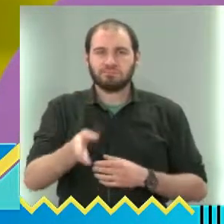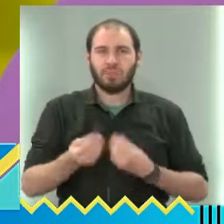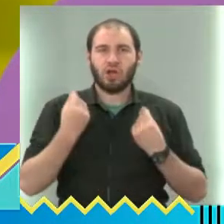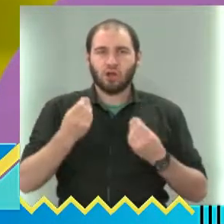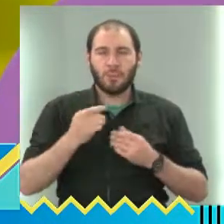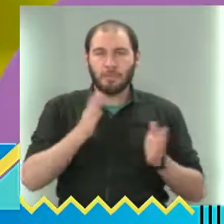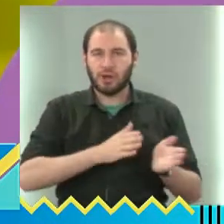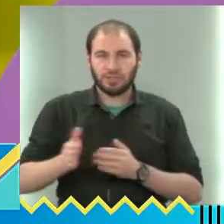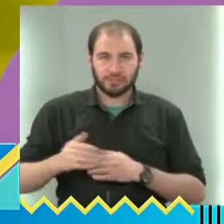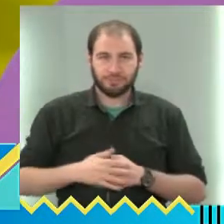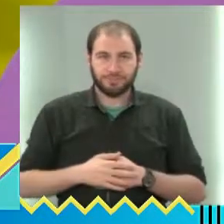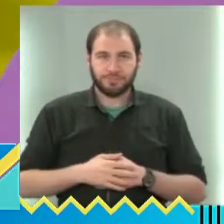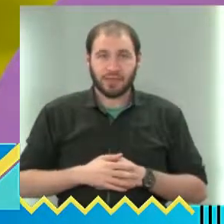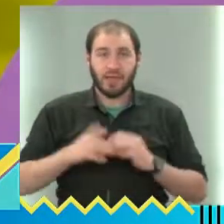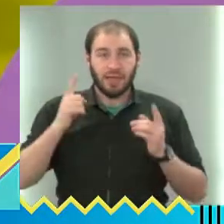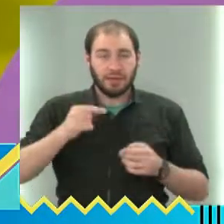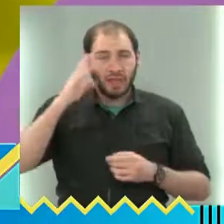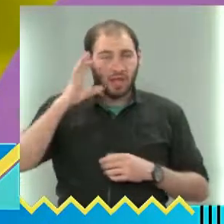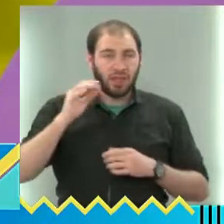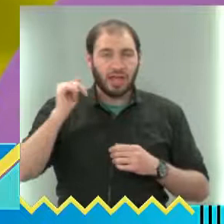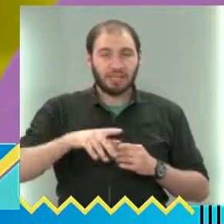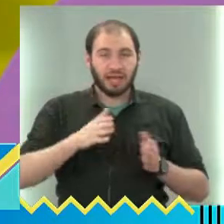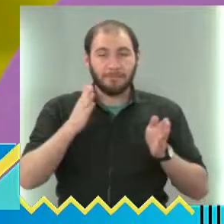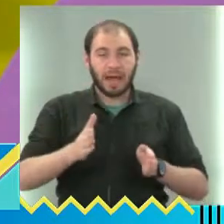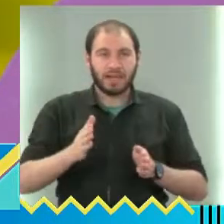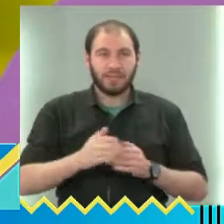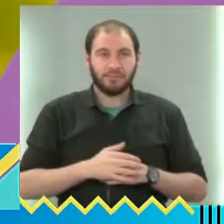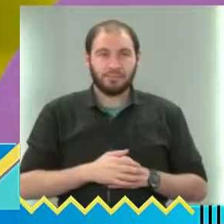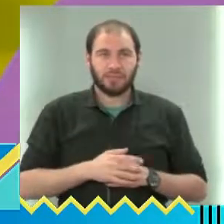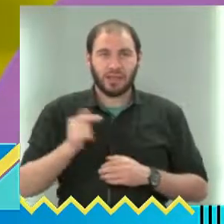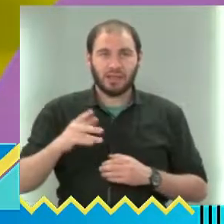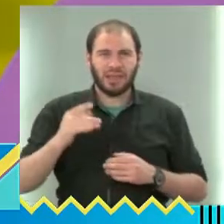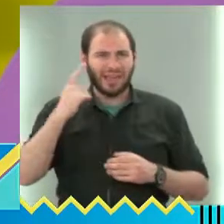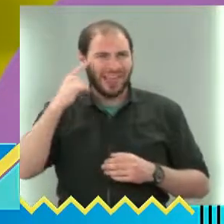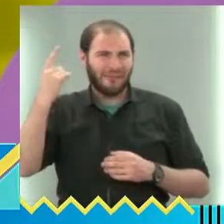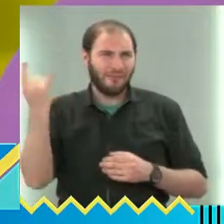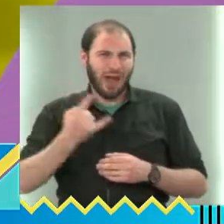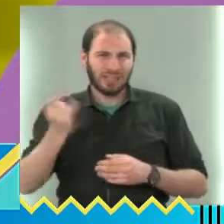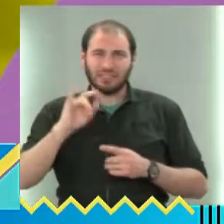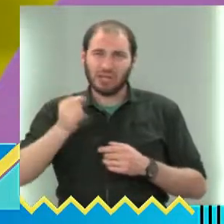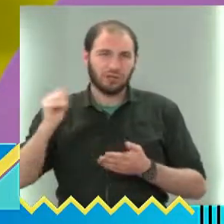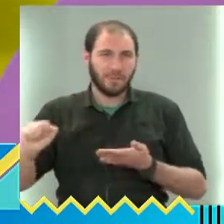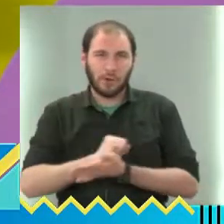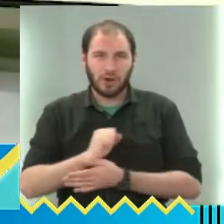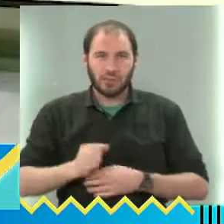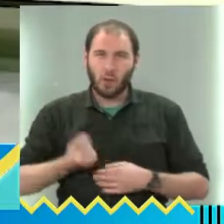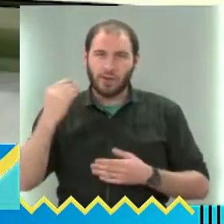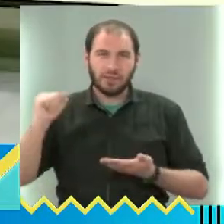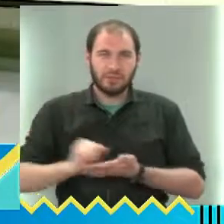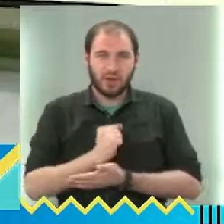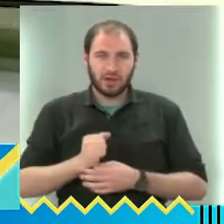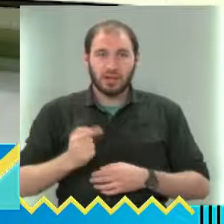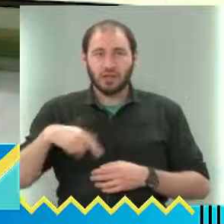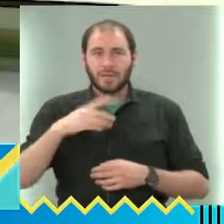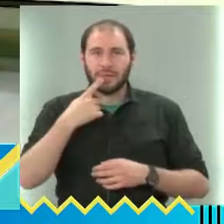cómo es el proceso. Y sobre todo, teniendo en cuenta que se trata de una instancia llena de mitos que hay que desmitificar muchas veces. Y lo que